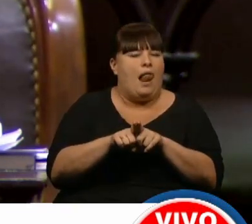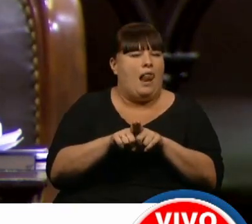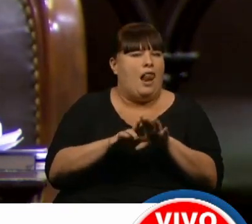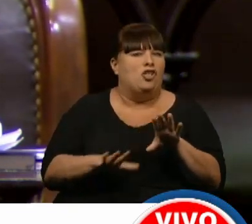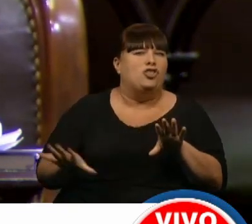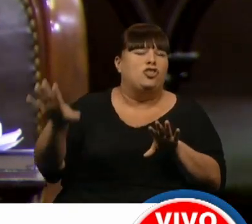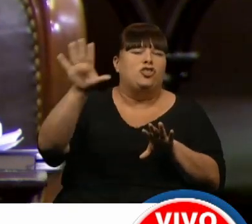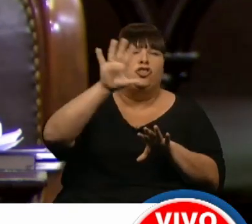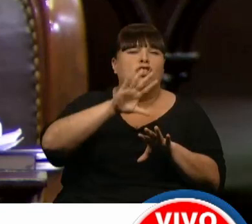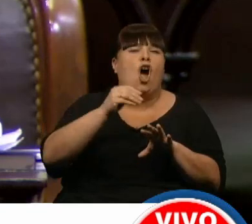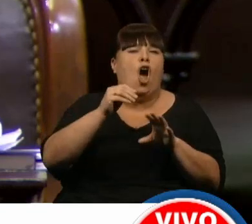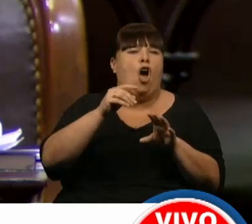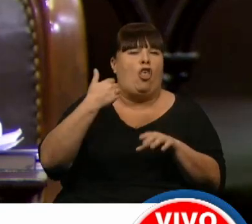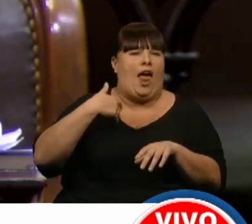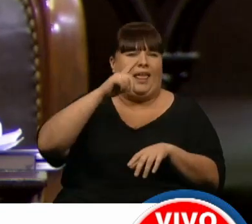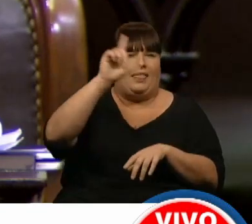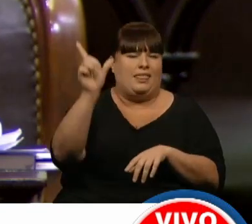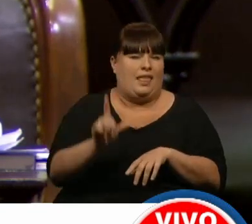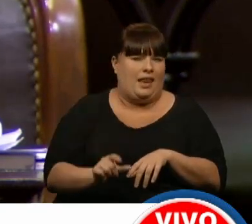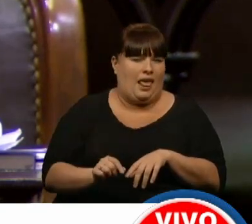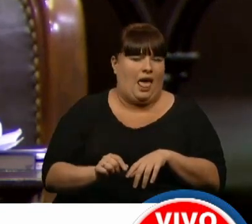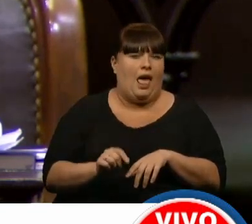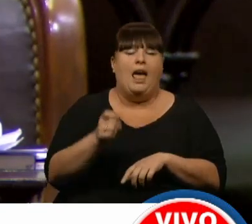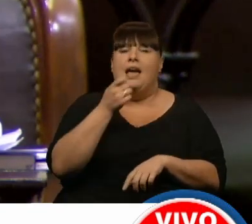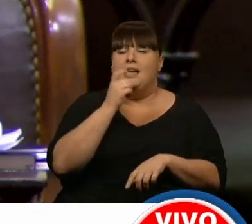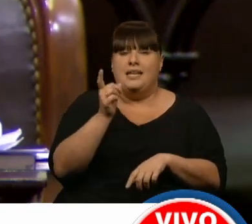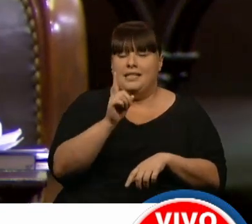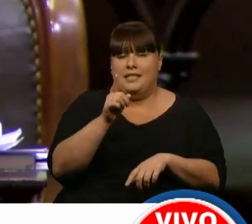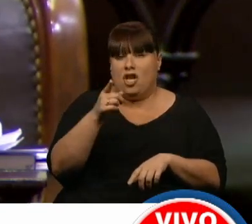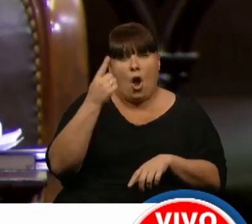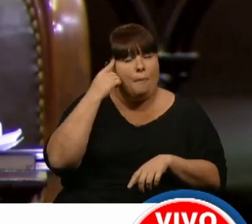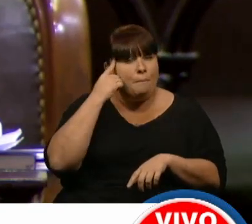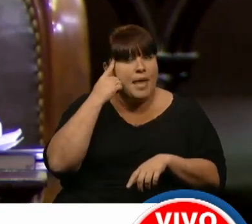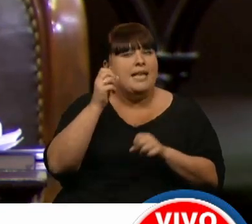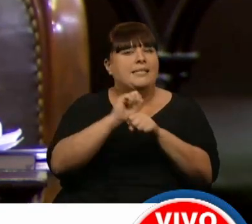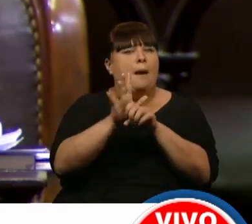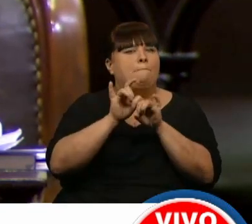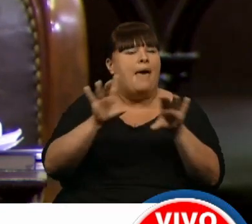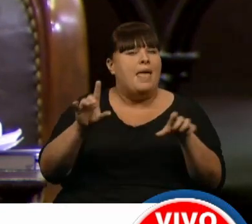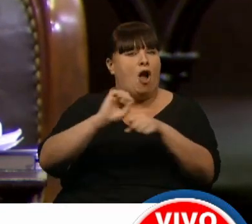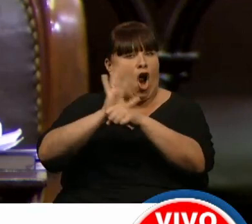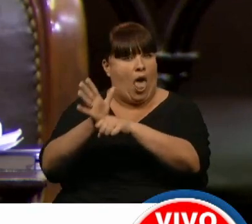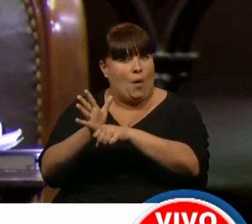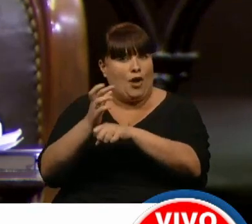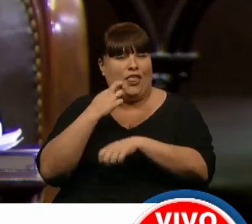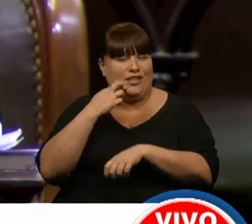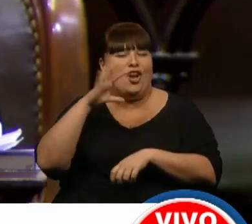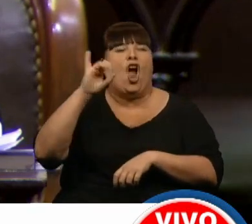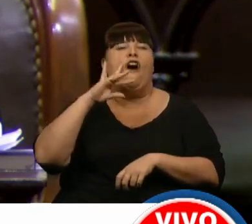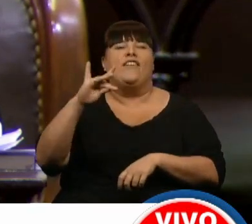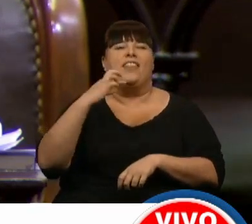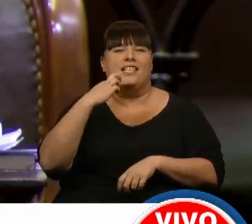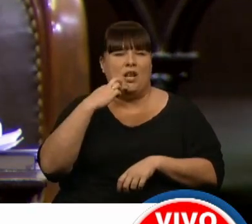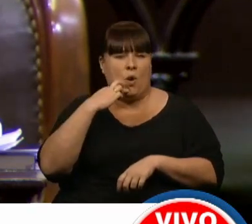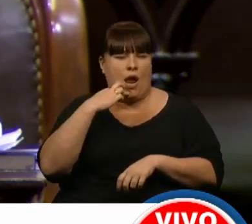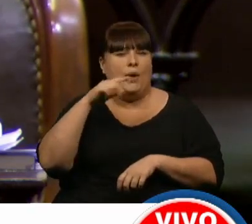la geografía de nuestro país. Y si no consideramos la pandemia del COVID-19